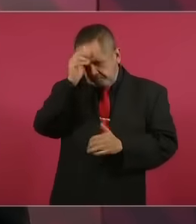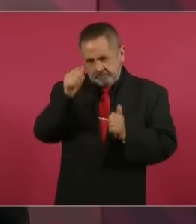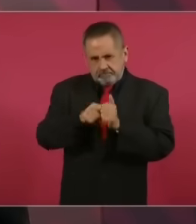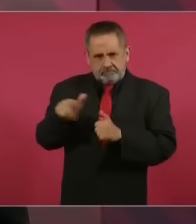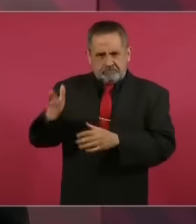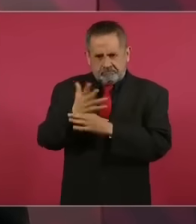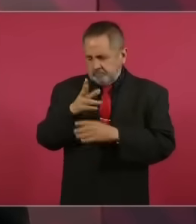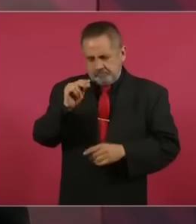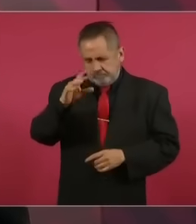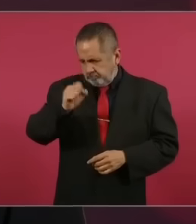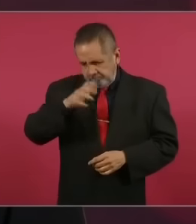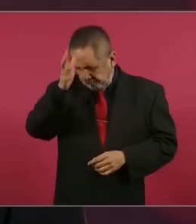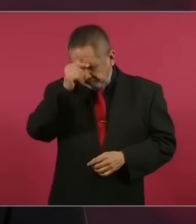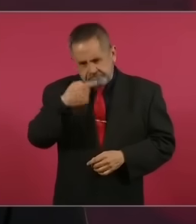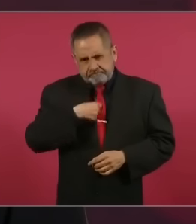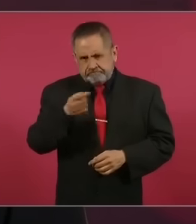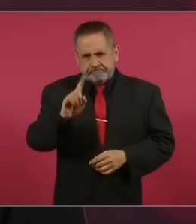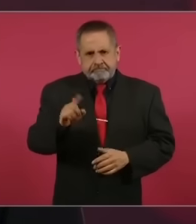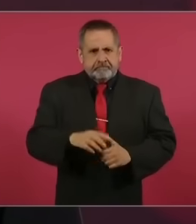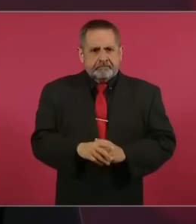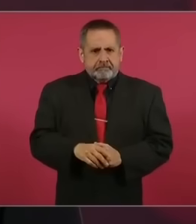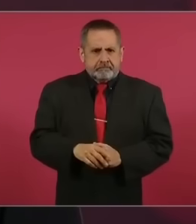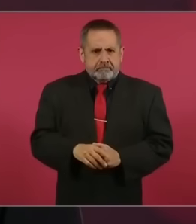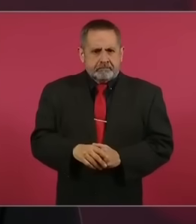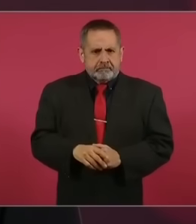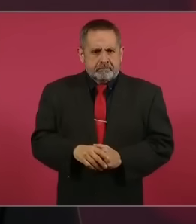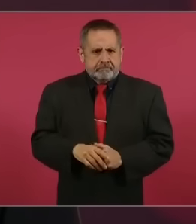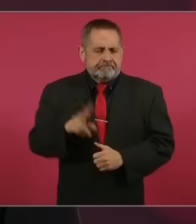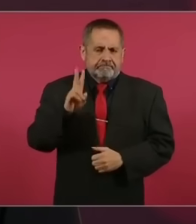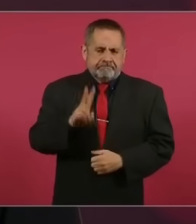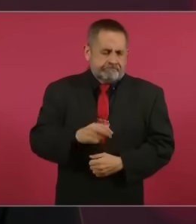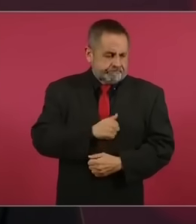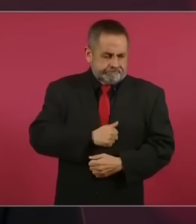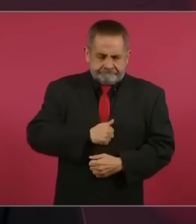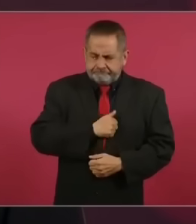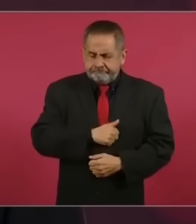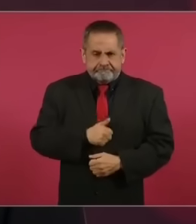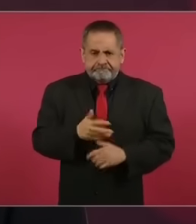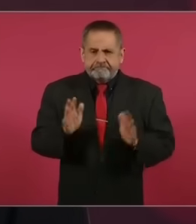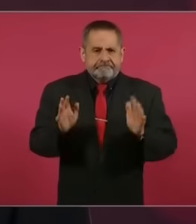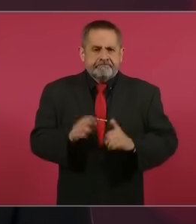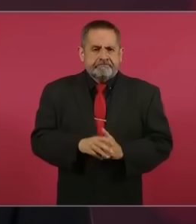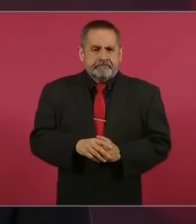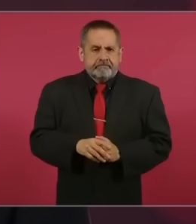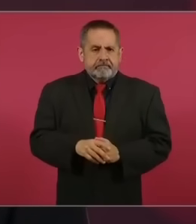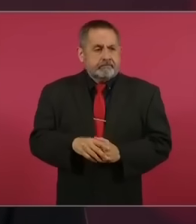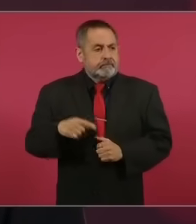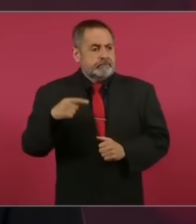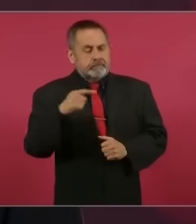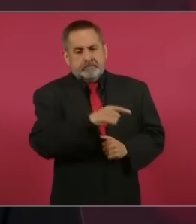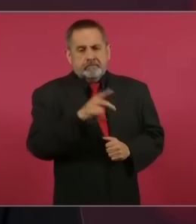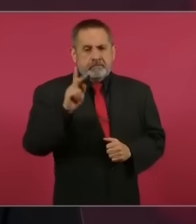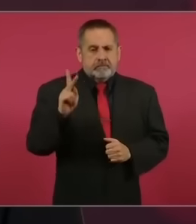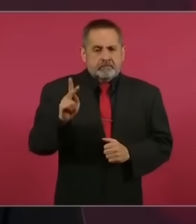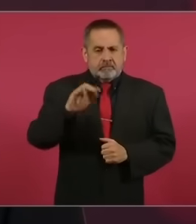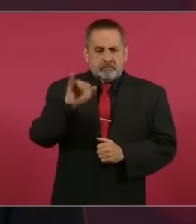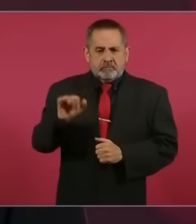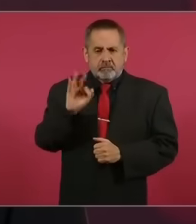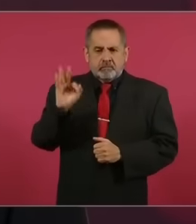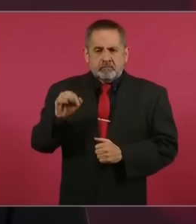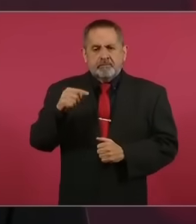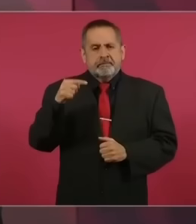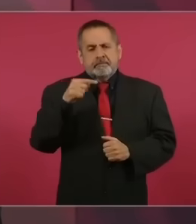No estoy de acuerdo. Lo que es lamentable es de que el Poder Judicial,